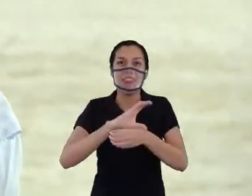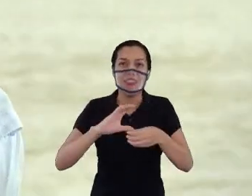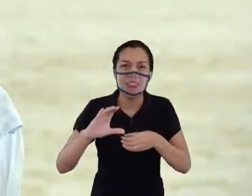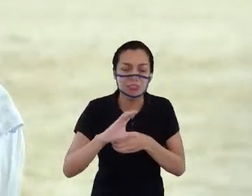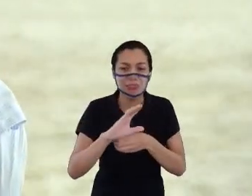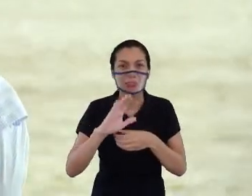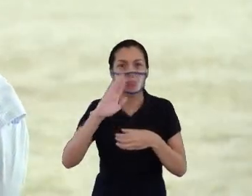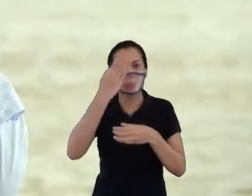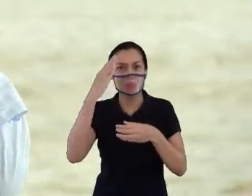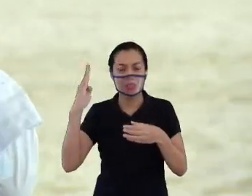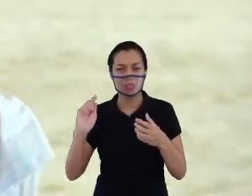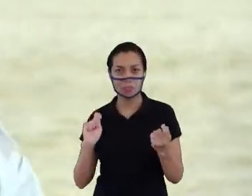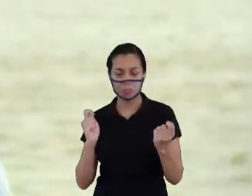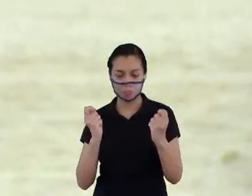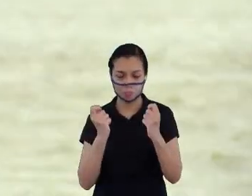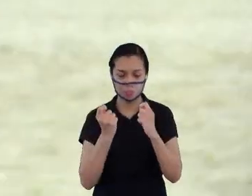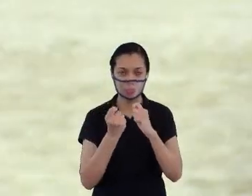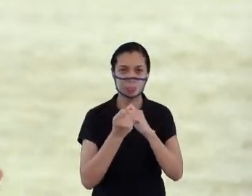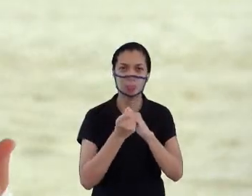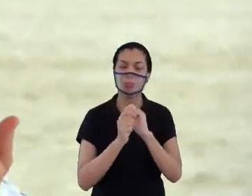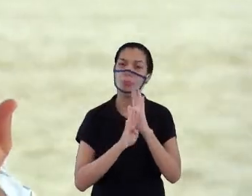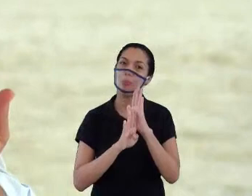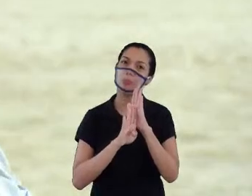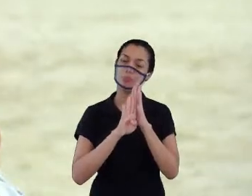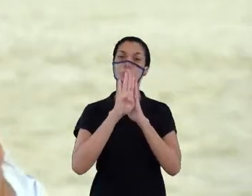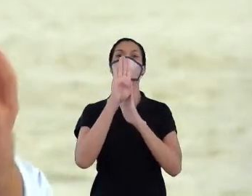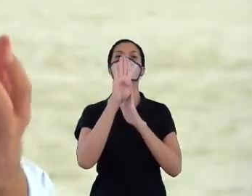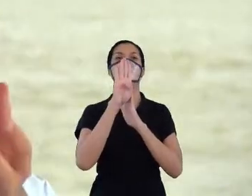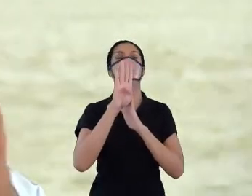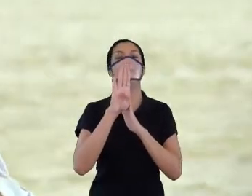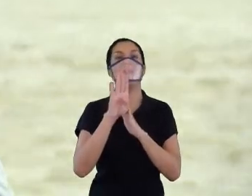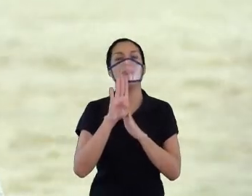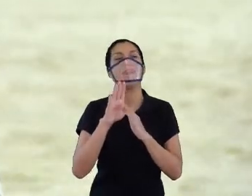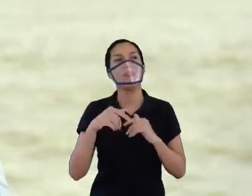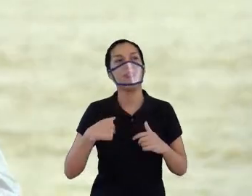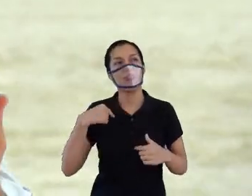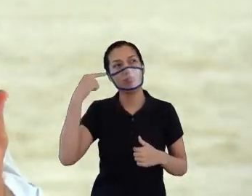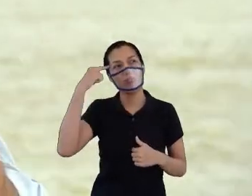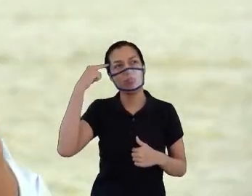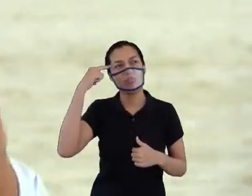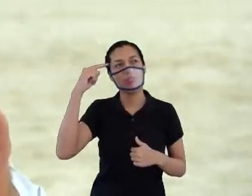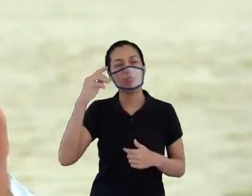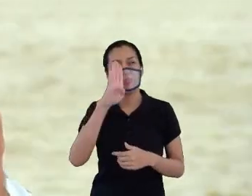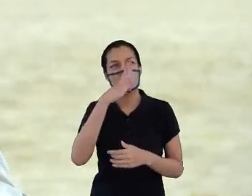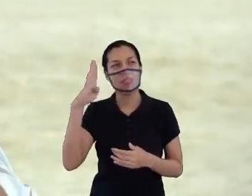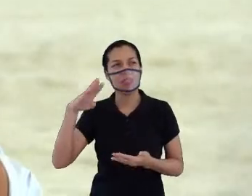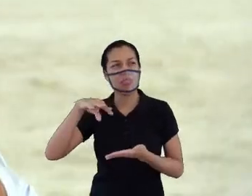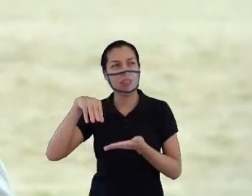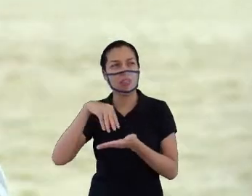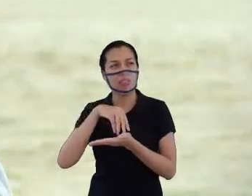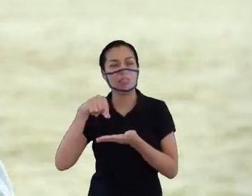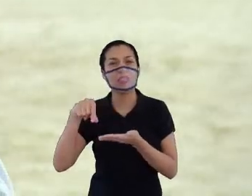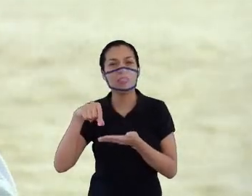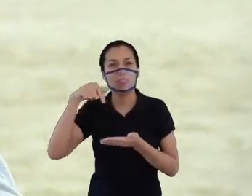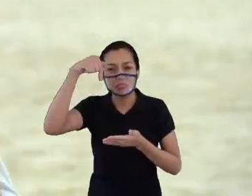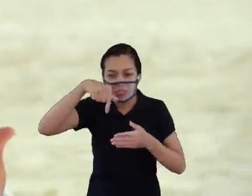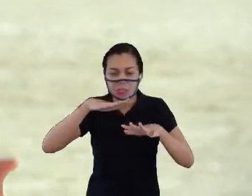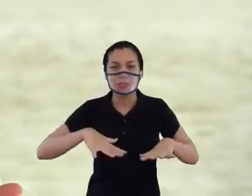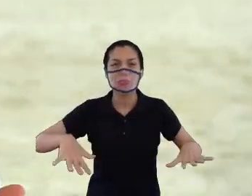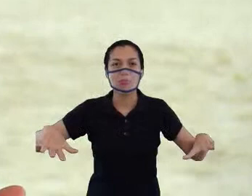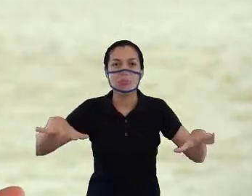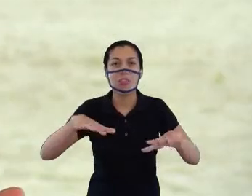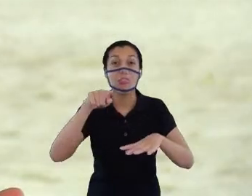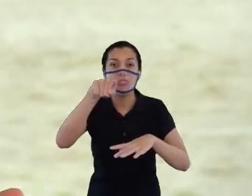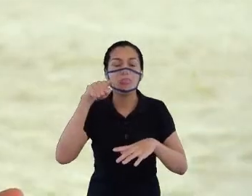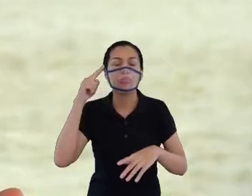todo esto? Que bien lo comentaba Jaime, yo pienso que Barranquilla del Atlántico es un lugar donde los sueños se convierten